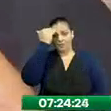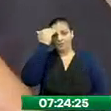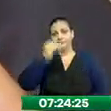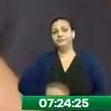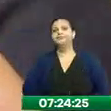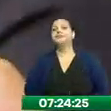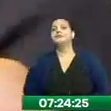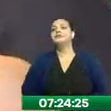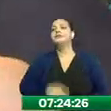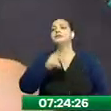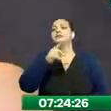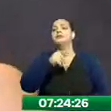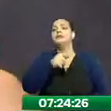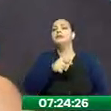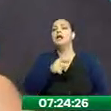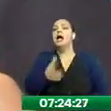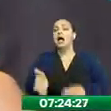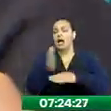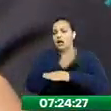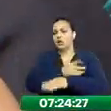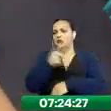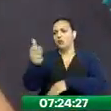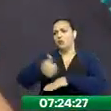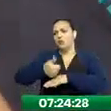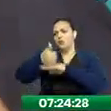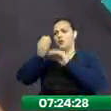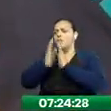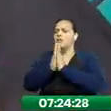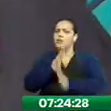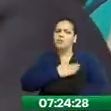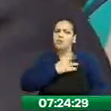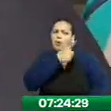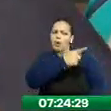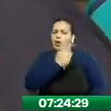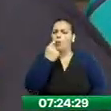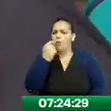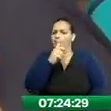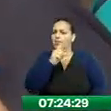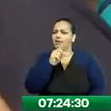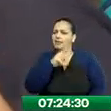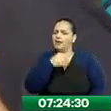razón cuando no nos dejaban verlo, cuando no podíamos entrar, cuando no teníamos derecho a la defensa.